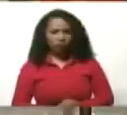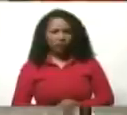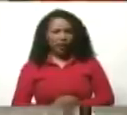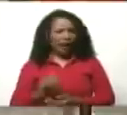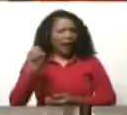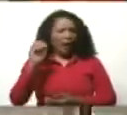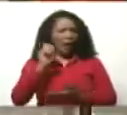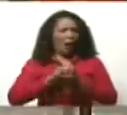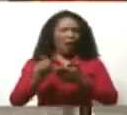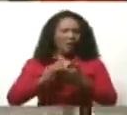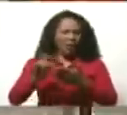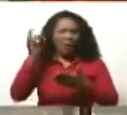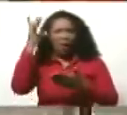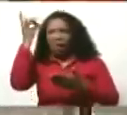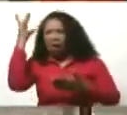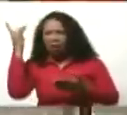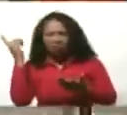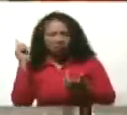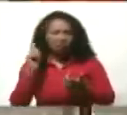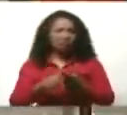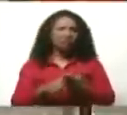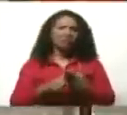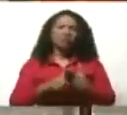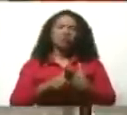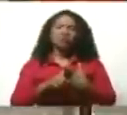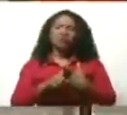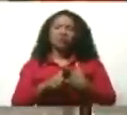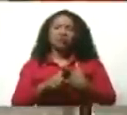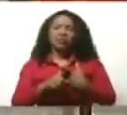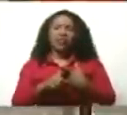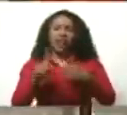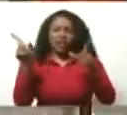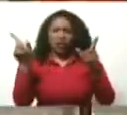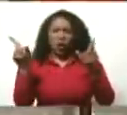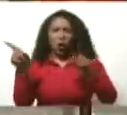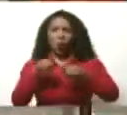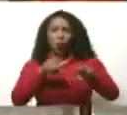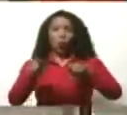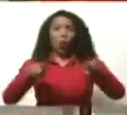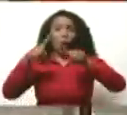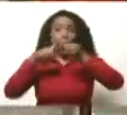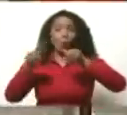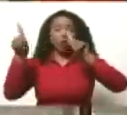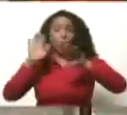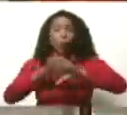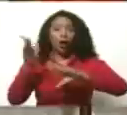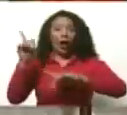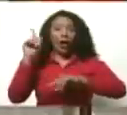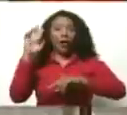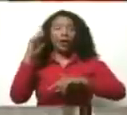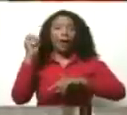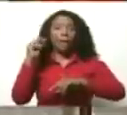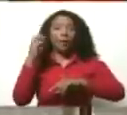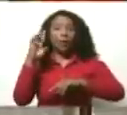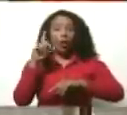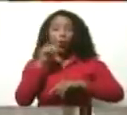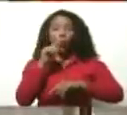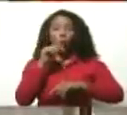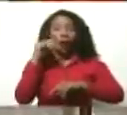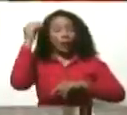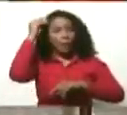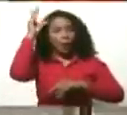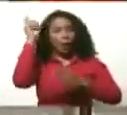escribiendo panfletos biliares que son teledirigidos por otros, porque Ramírez no tiene capacidad intelectual para